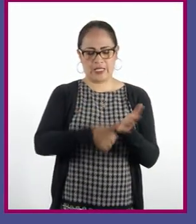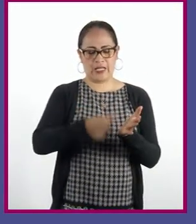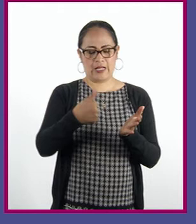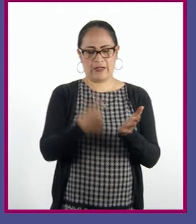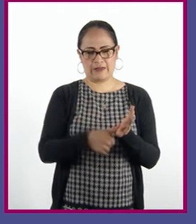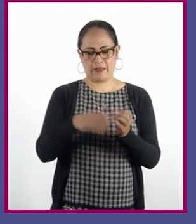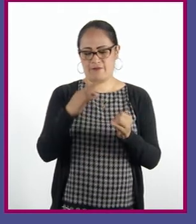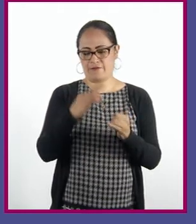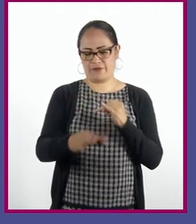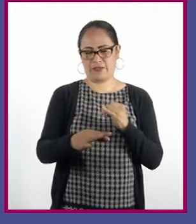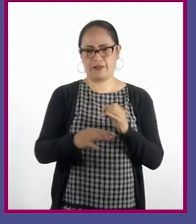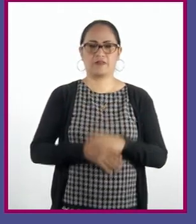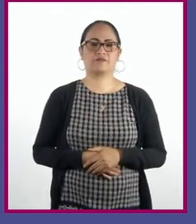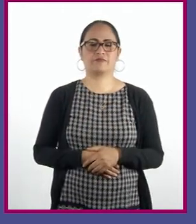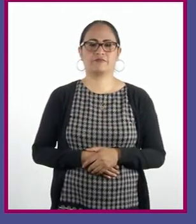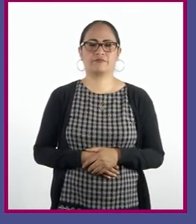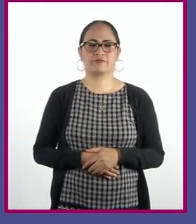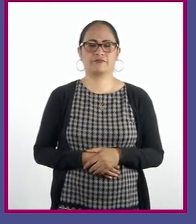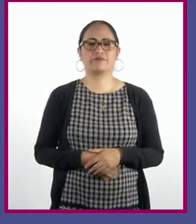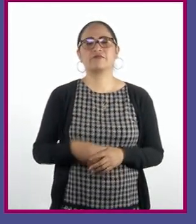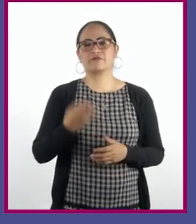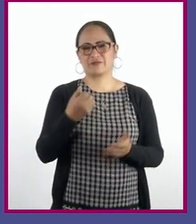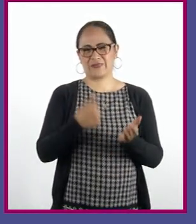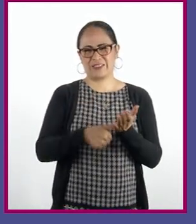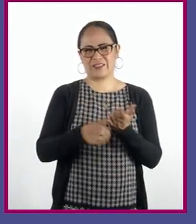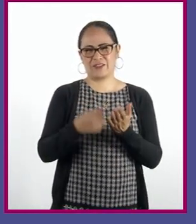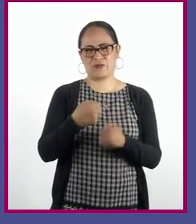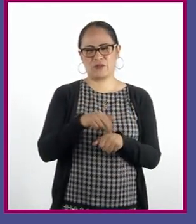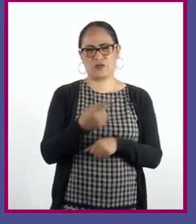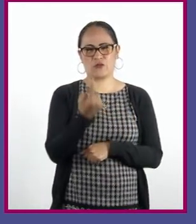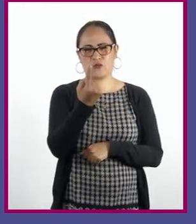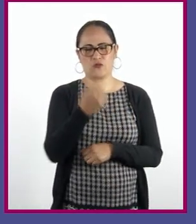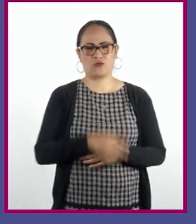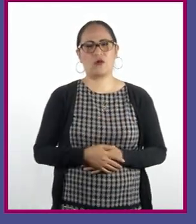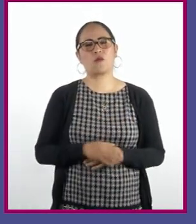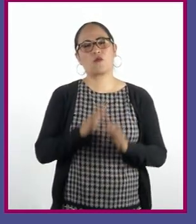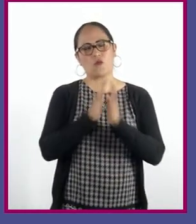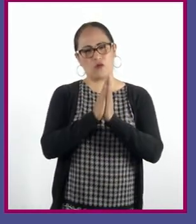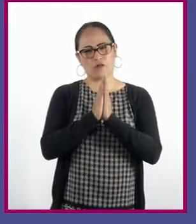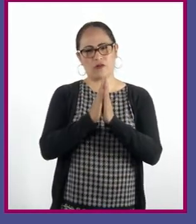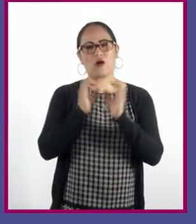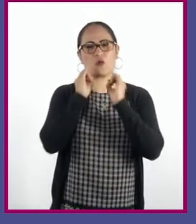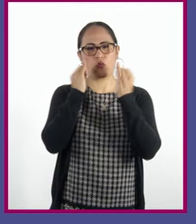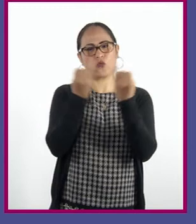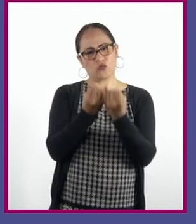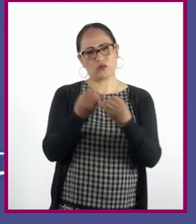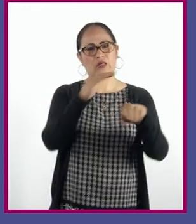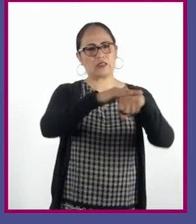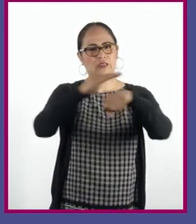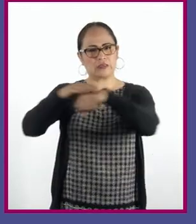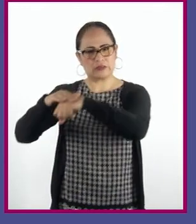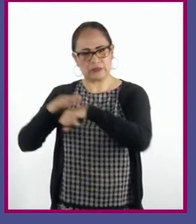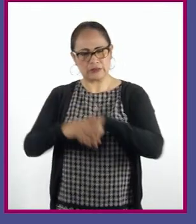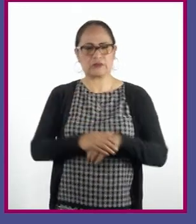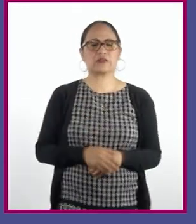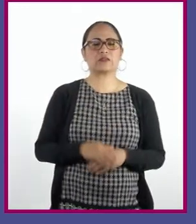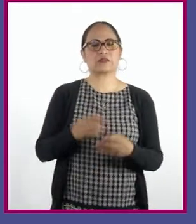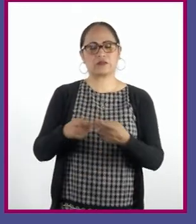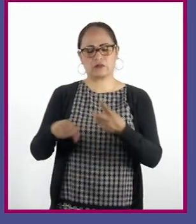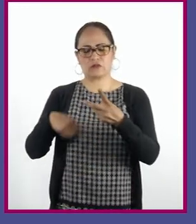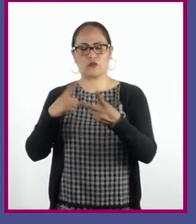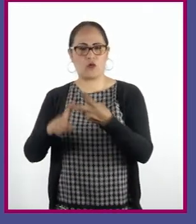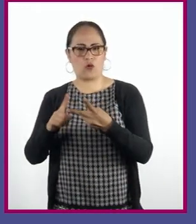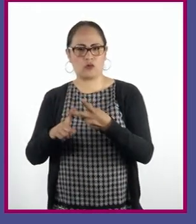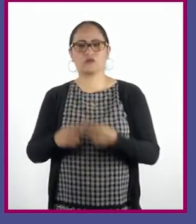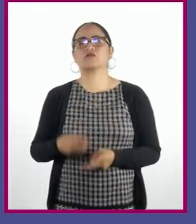Carta 1. Por lo anterior, pido su intervención para organizar una junta. Carta 2. Por lo anterior, declaro